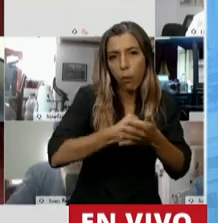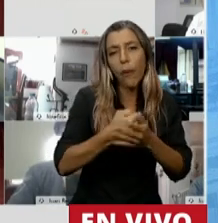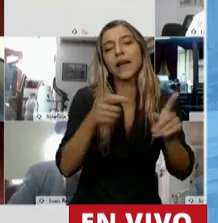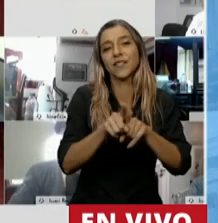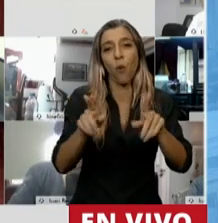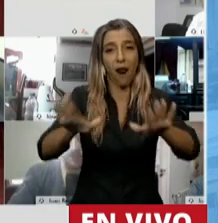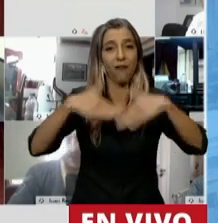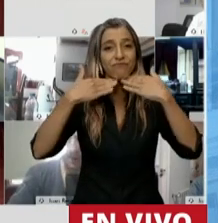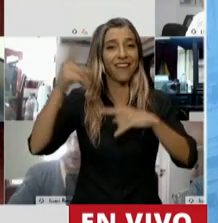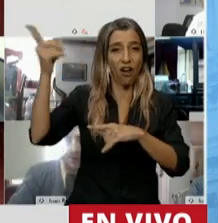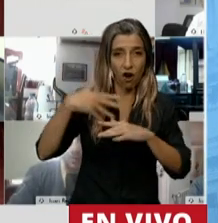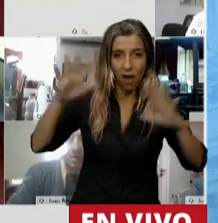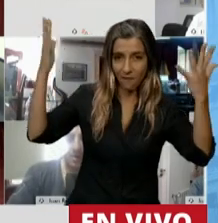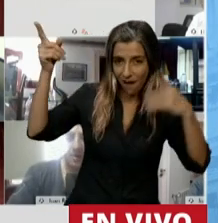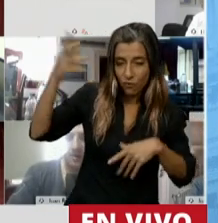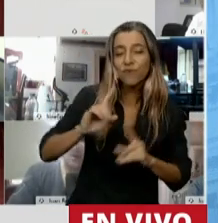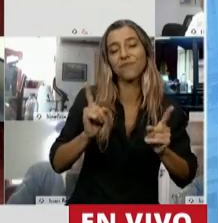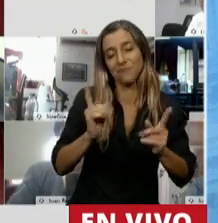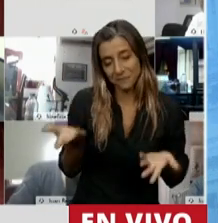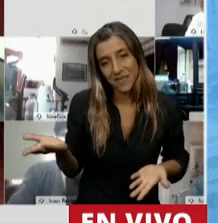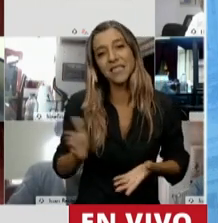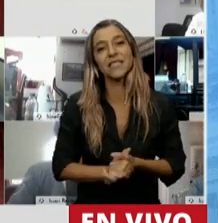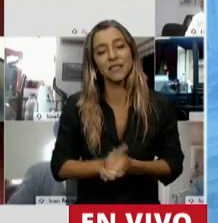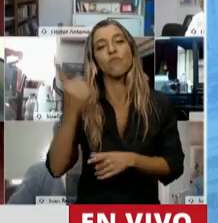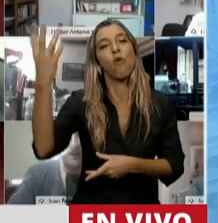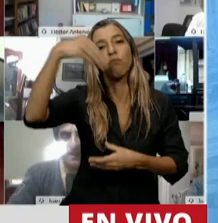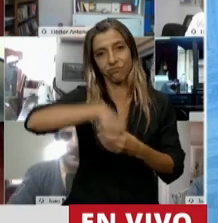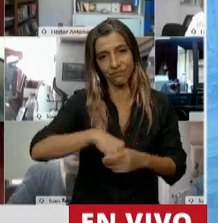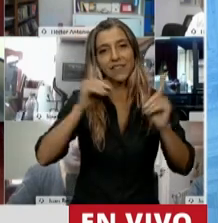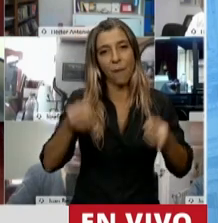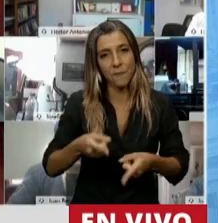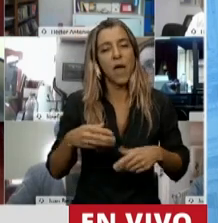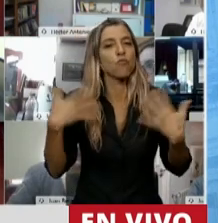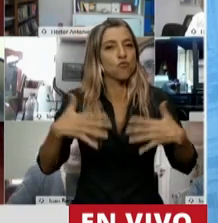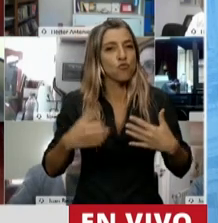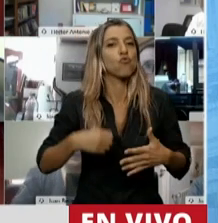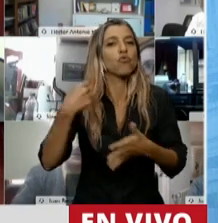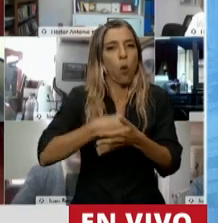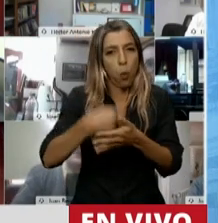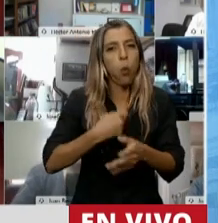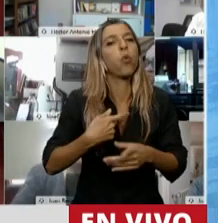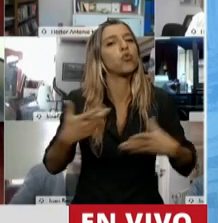está arriba en los palcos y que ha instalado el tema en la agenda a fuerza de mucha organización y lucha.